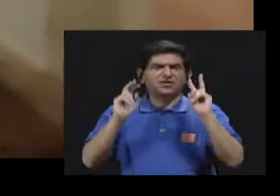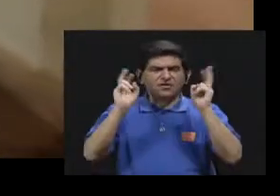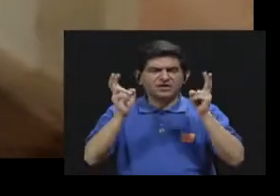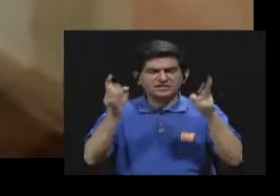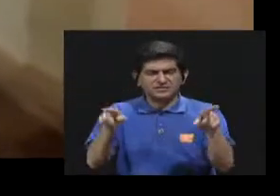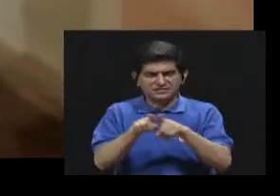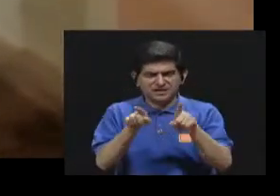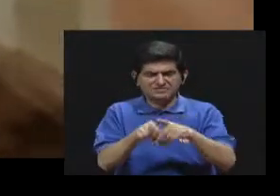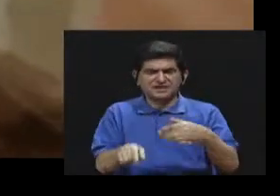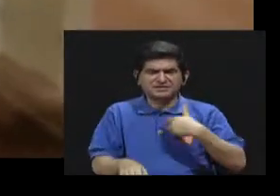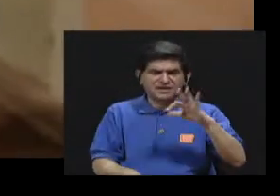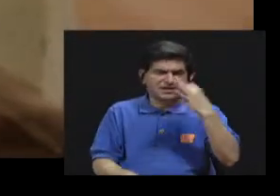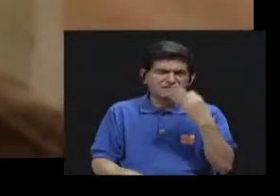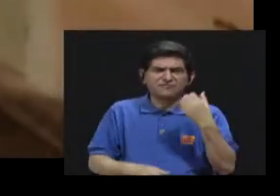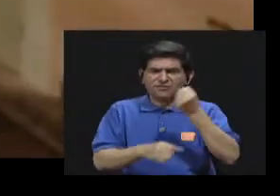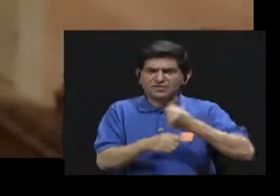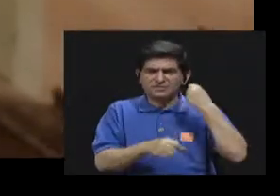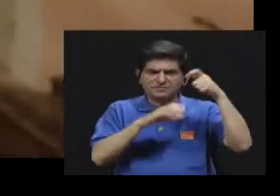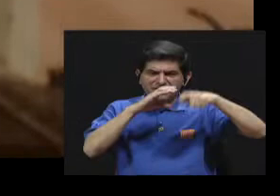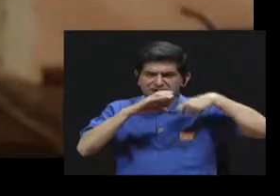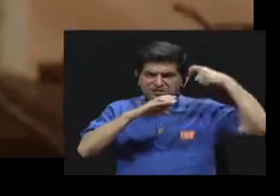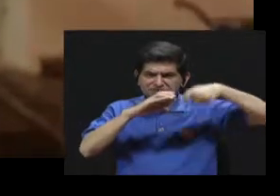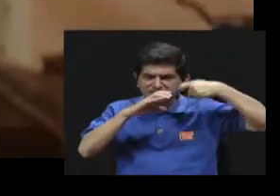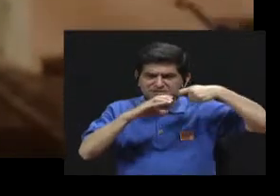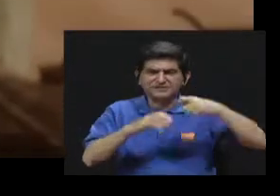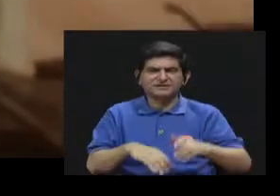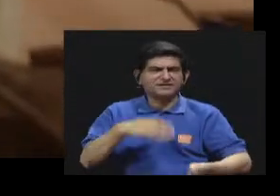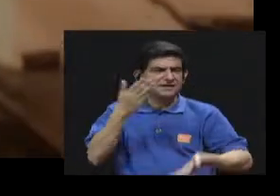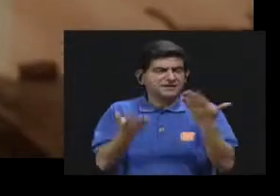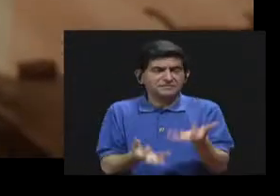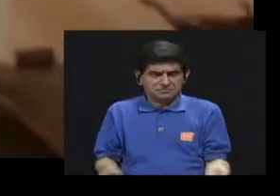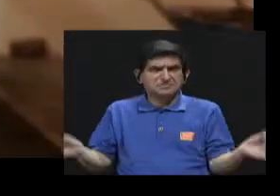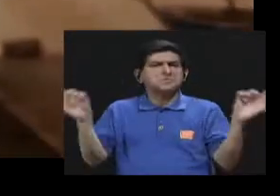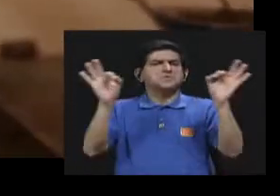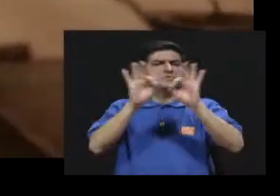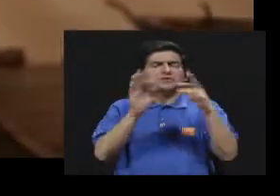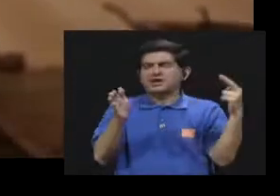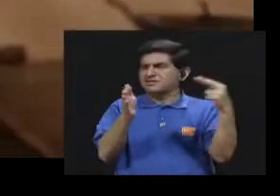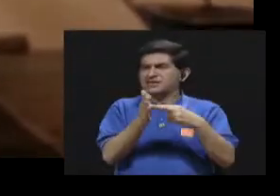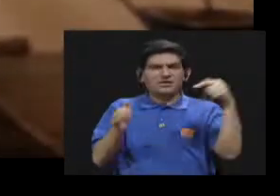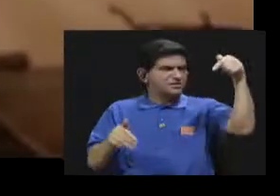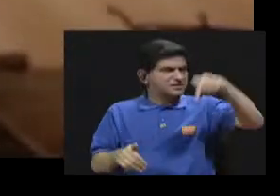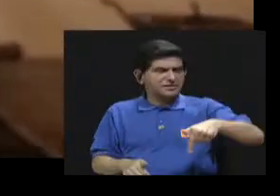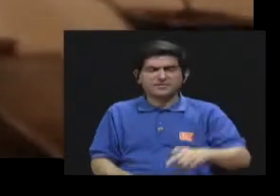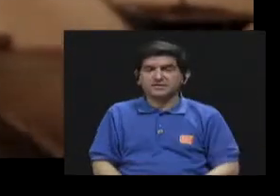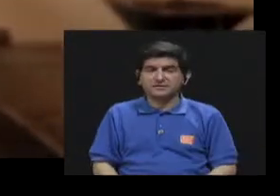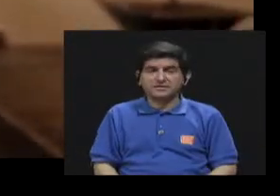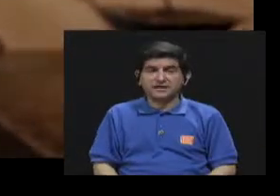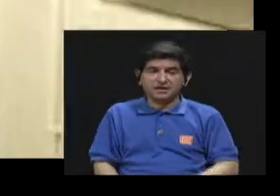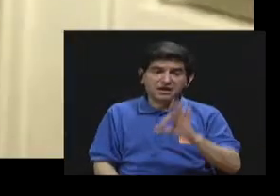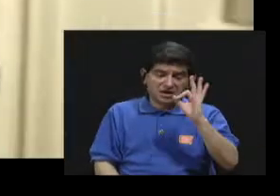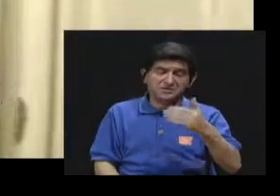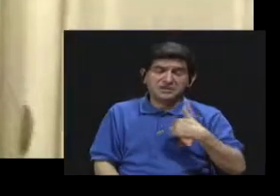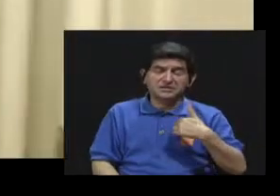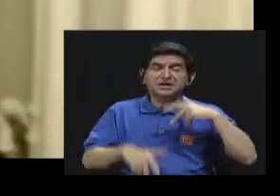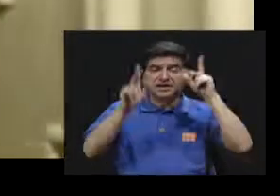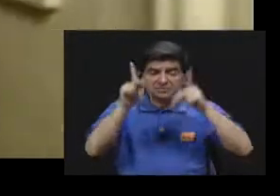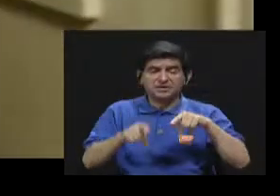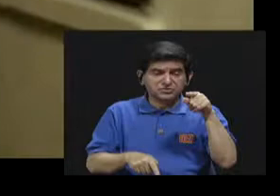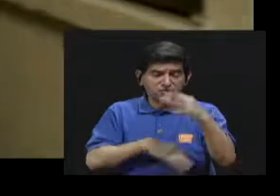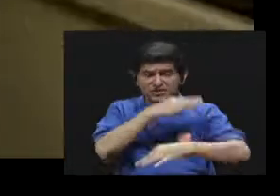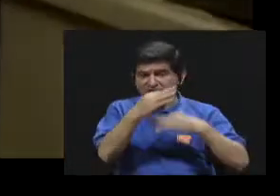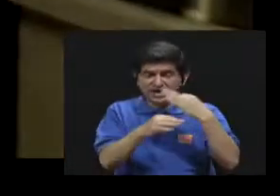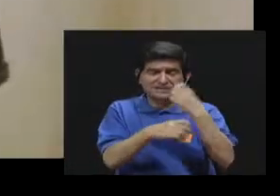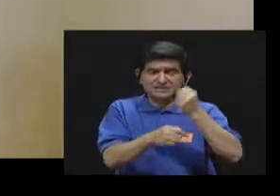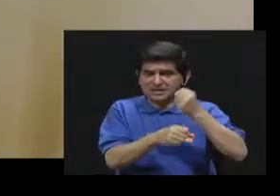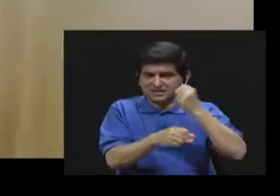Claro. Ellos tienen una forma de hacer cine que realmente no es importante porque no se repite aquí. Menos mal que tenemos a alguien que se dedica a hacer ese tipo